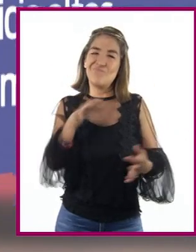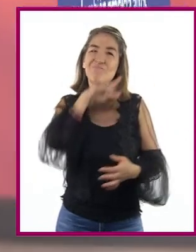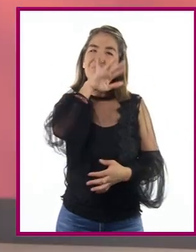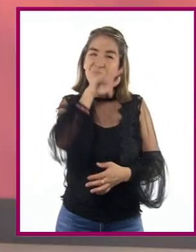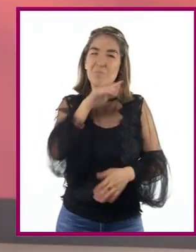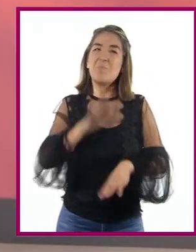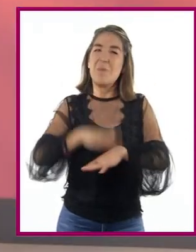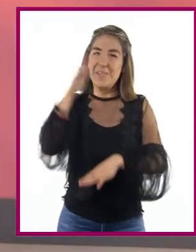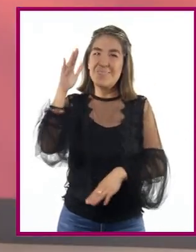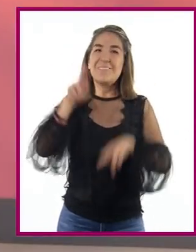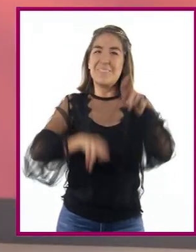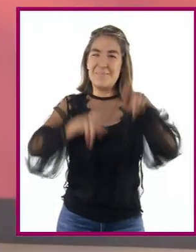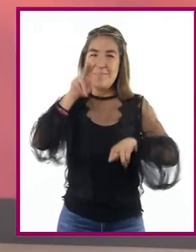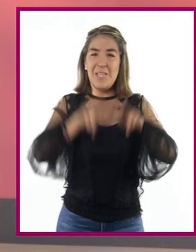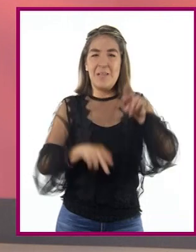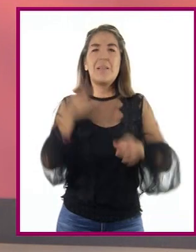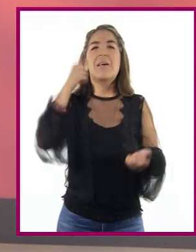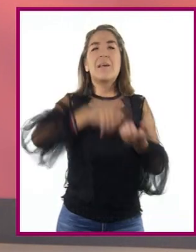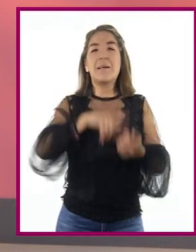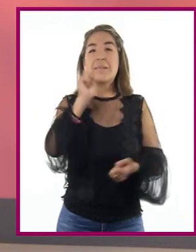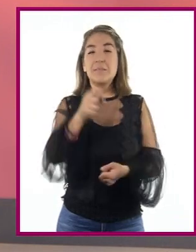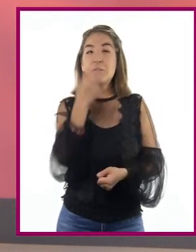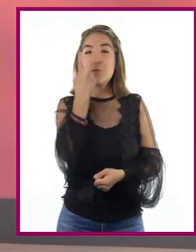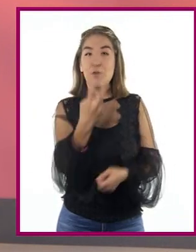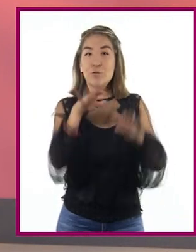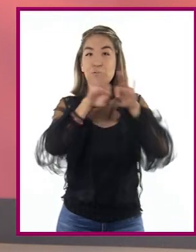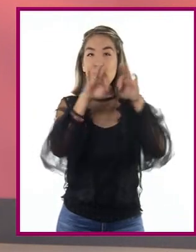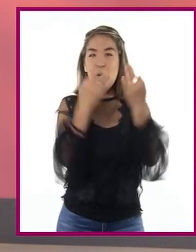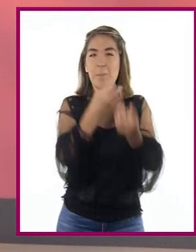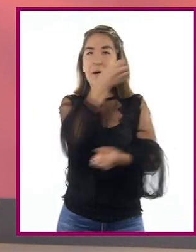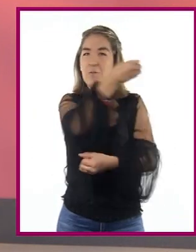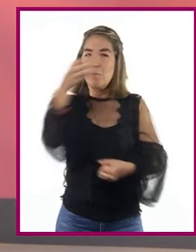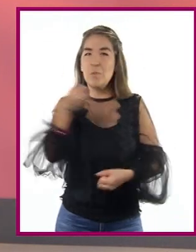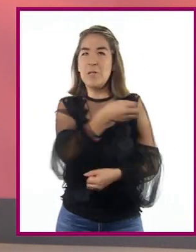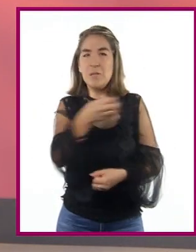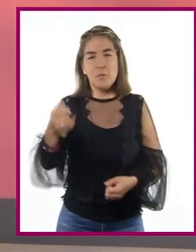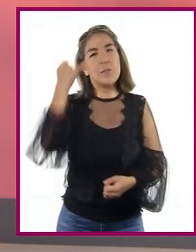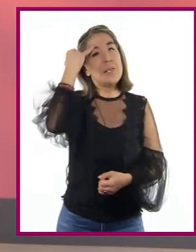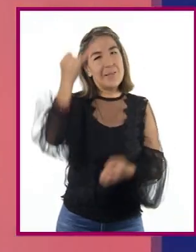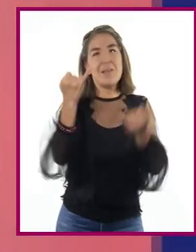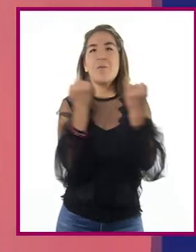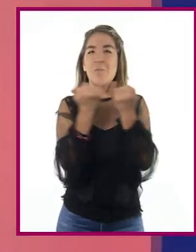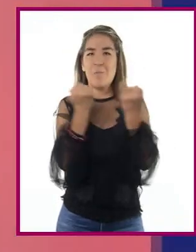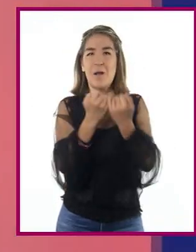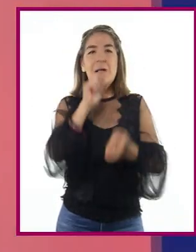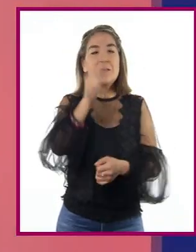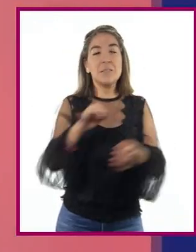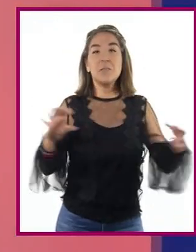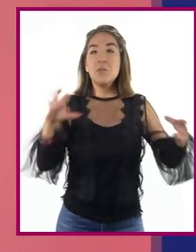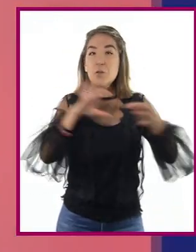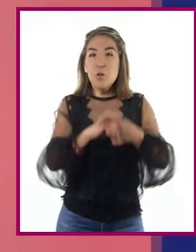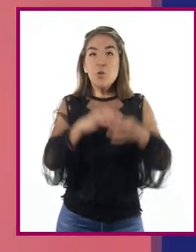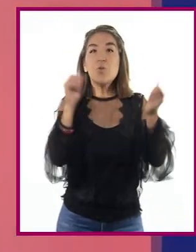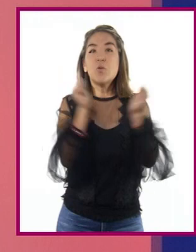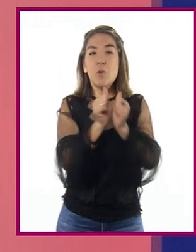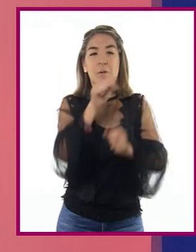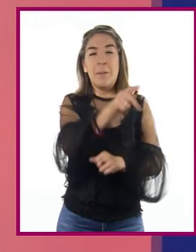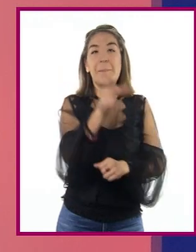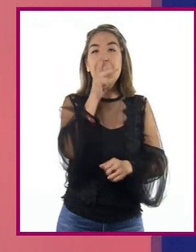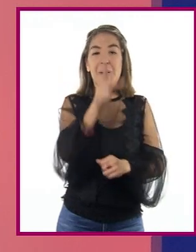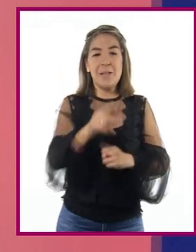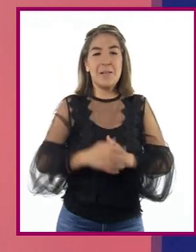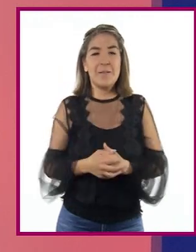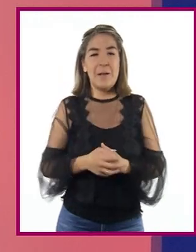contaminación. Está compuesta de dos oraciones o ideas, mismas que están conectadas por la